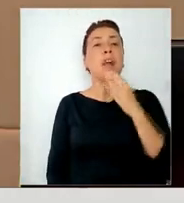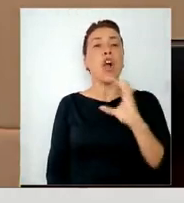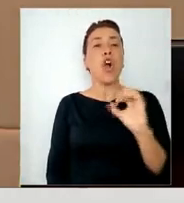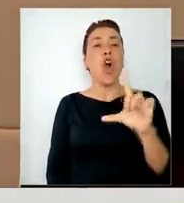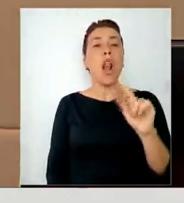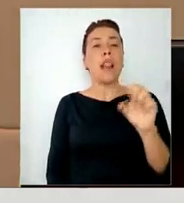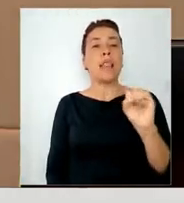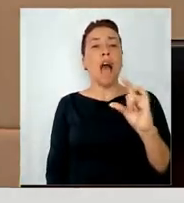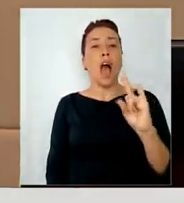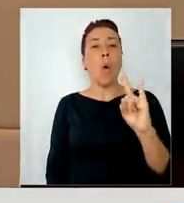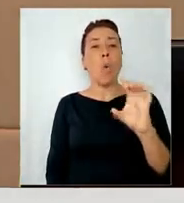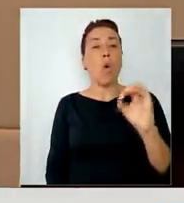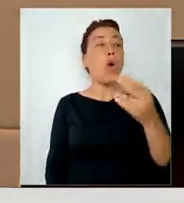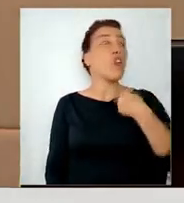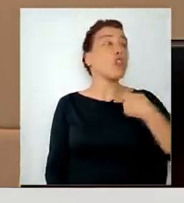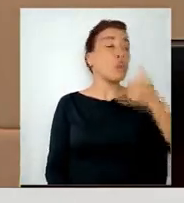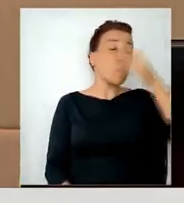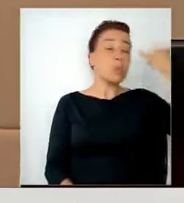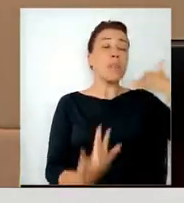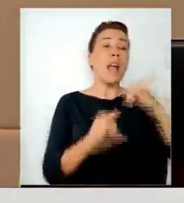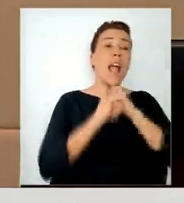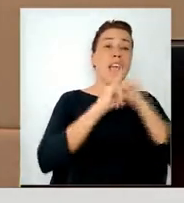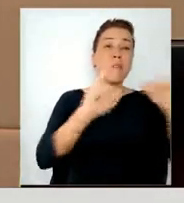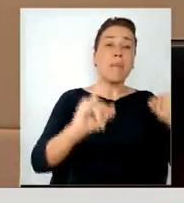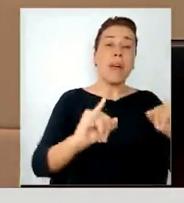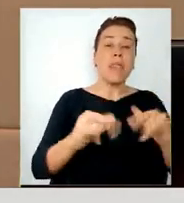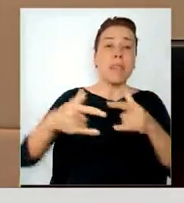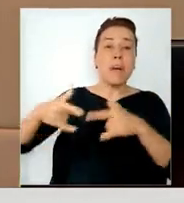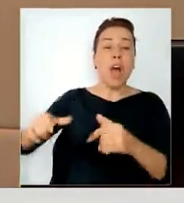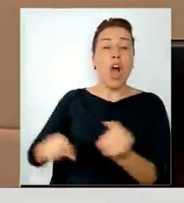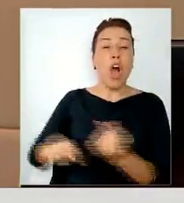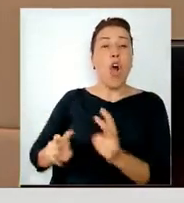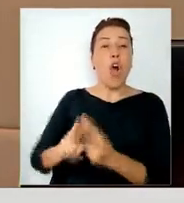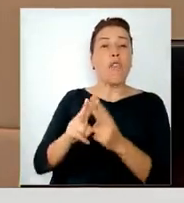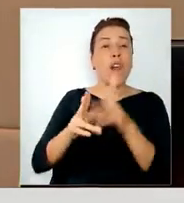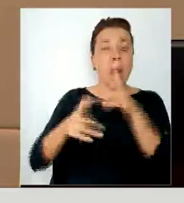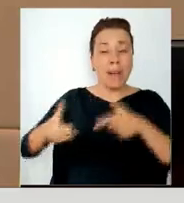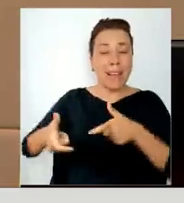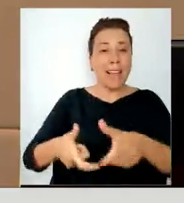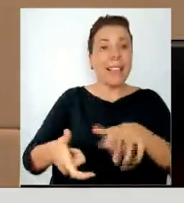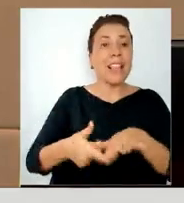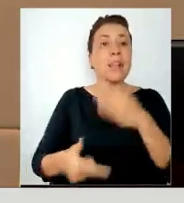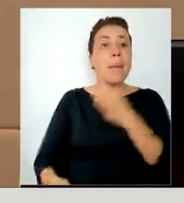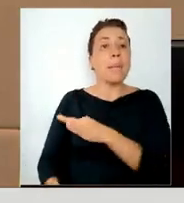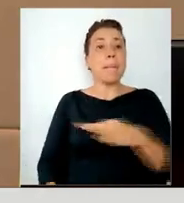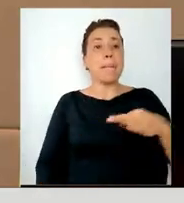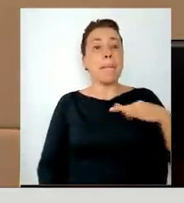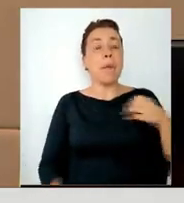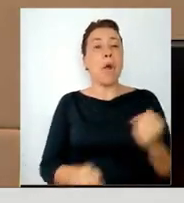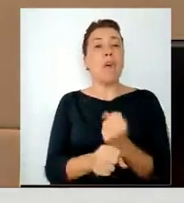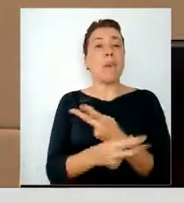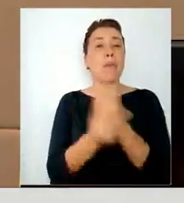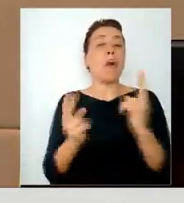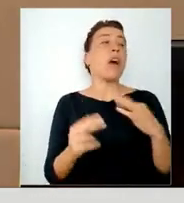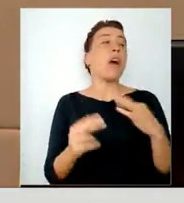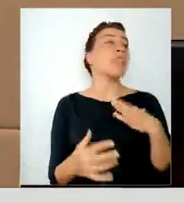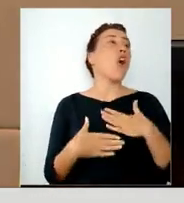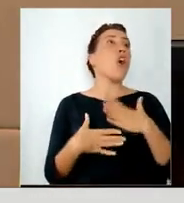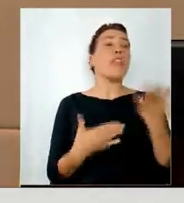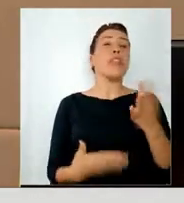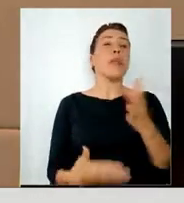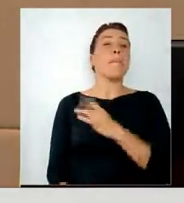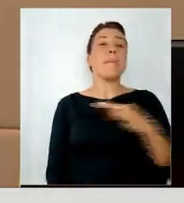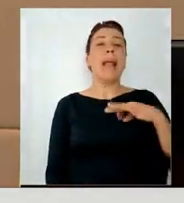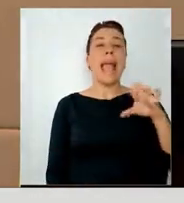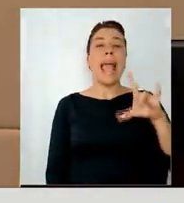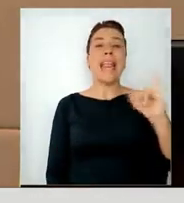informado la dirección de obras hidráulica y también al Ministerio de obras públicas y me alegro que esté el ministro Elizalde aquí para que ojalá me pueda escuchar y todavía el